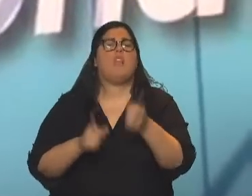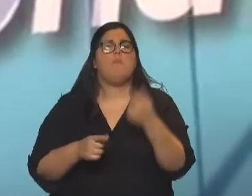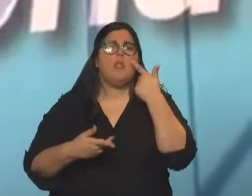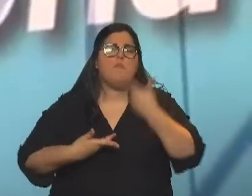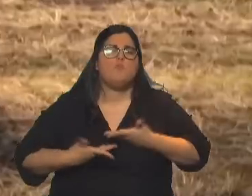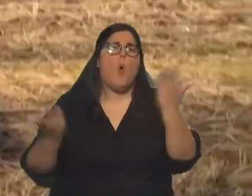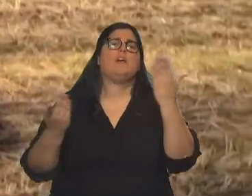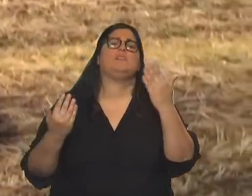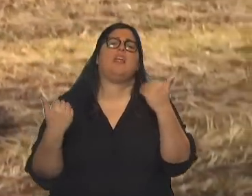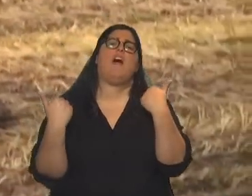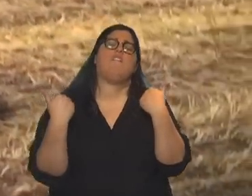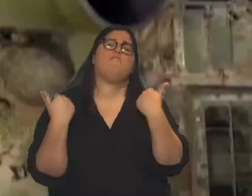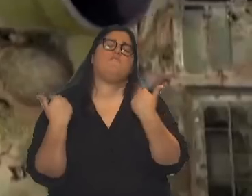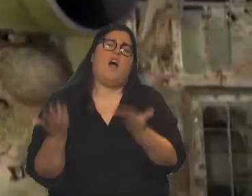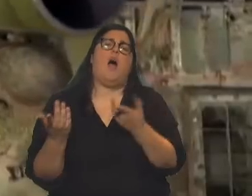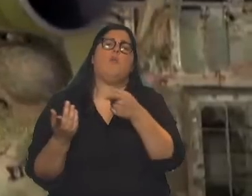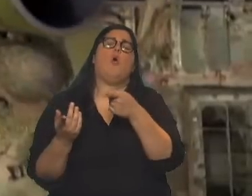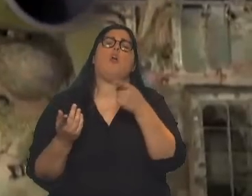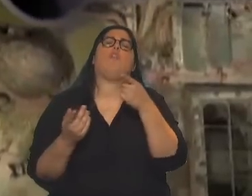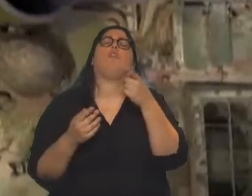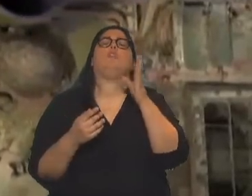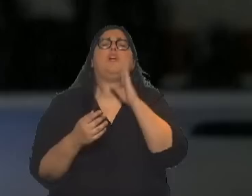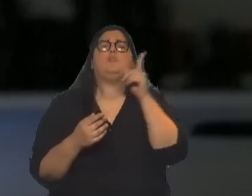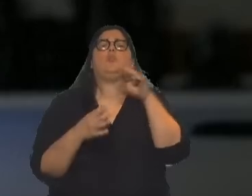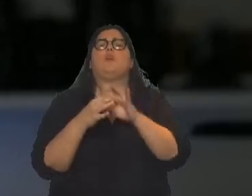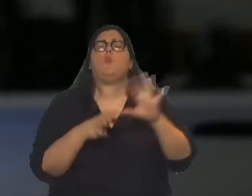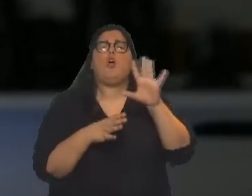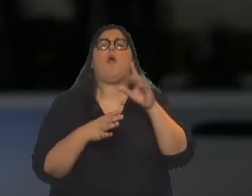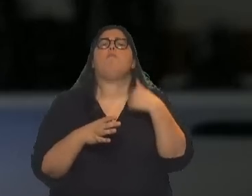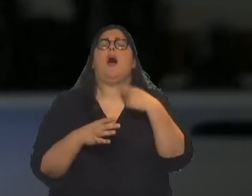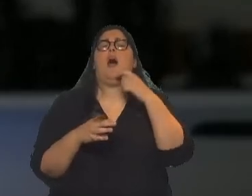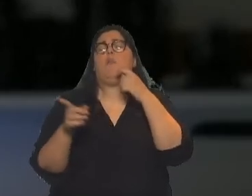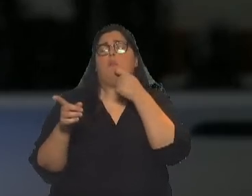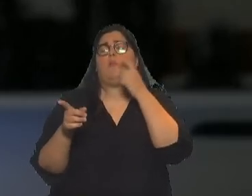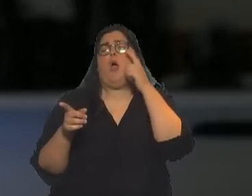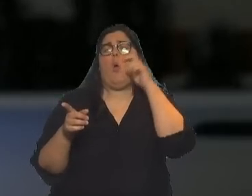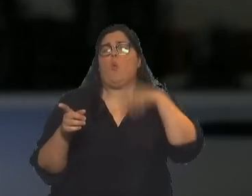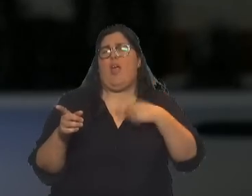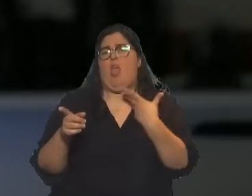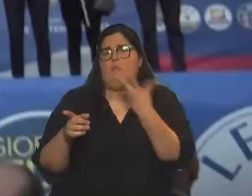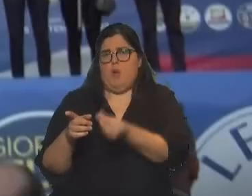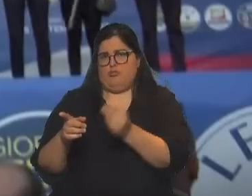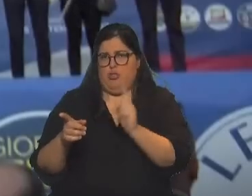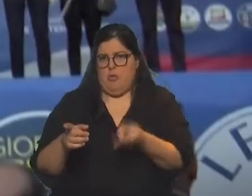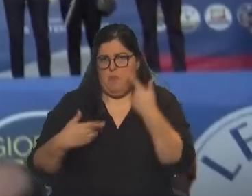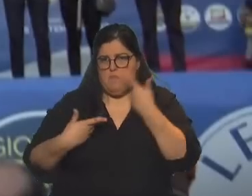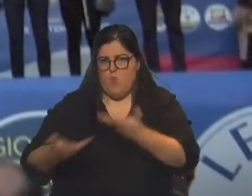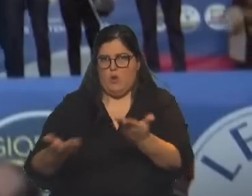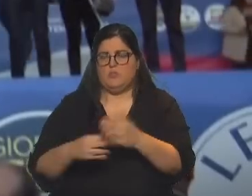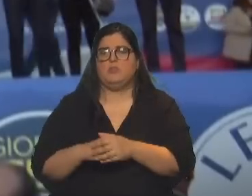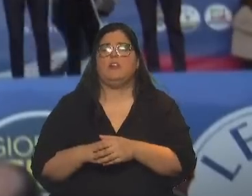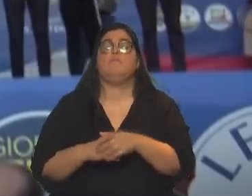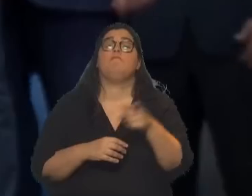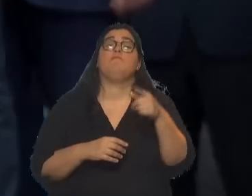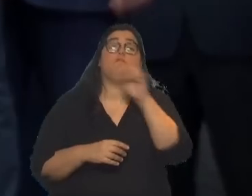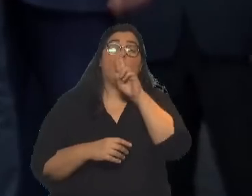alineamiento con Occidente frente a la guerra y le manifestó su leal apoyo al presidente ucraniano Volodymyr Zelensky. El gran desafío de Meloni